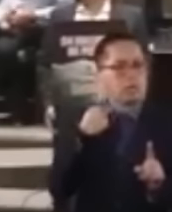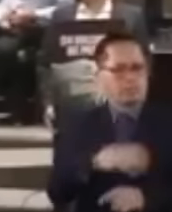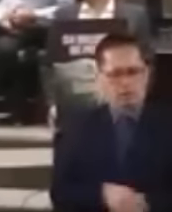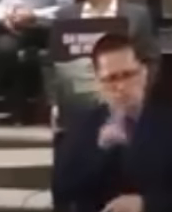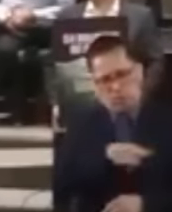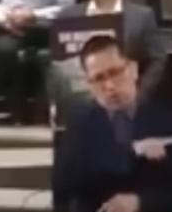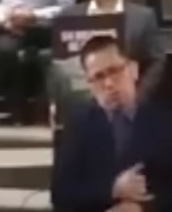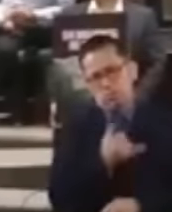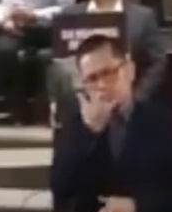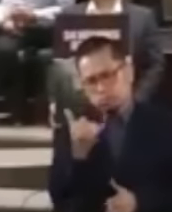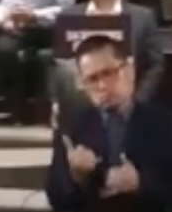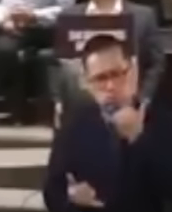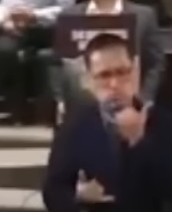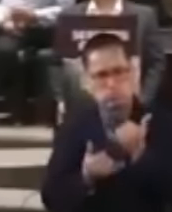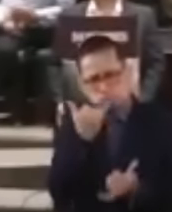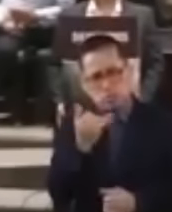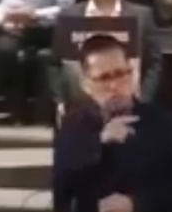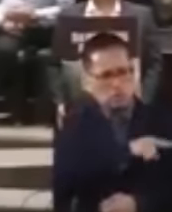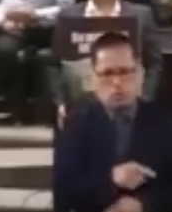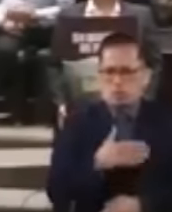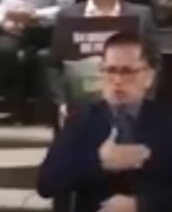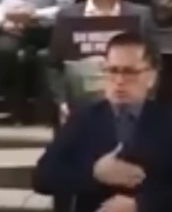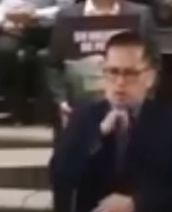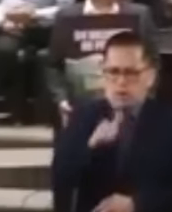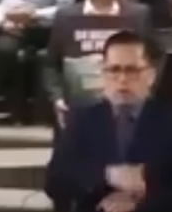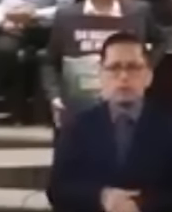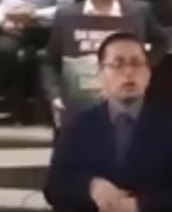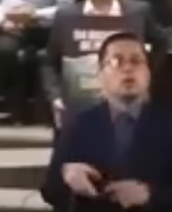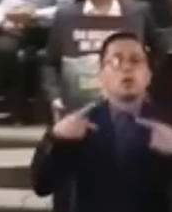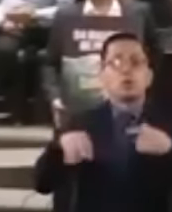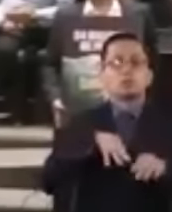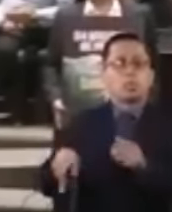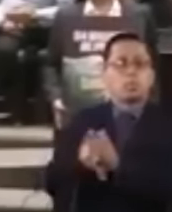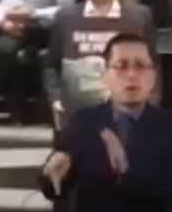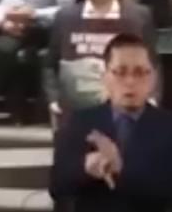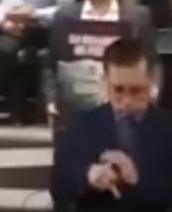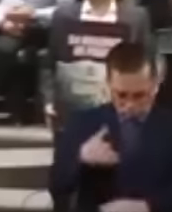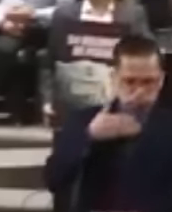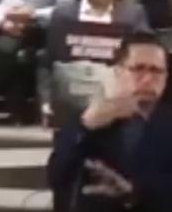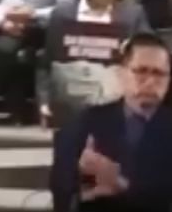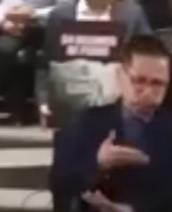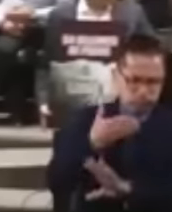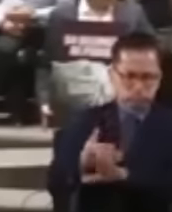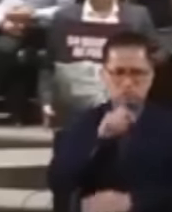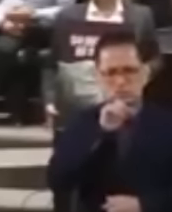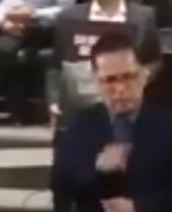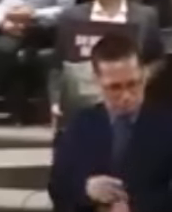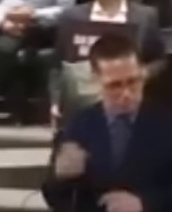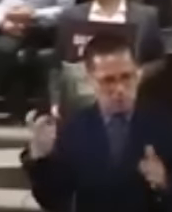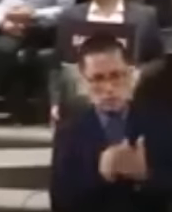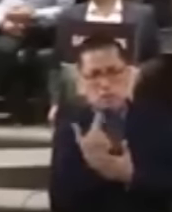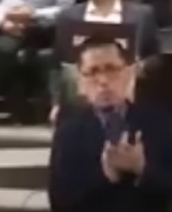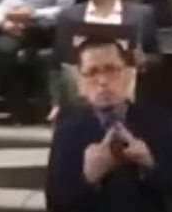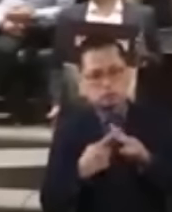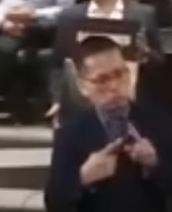sobre injusticia lo que pasa en este país. Ataques a periodistas es otra red flag de este presupuesto. No están